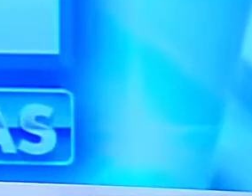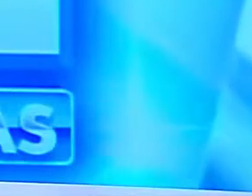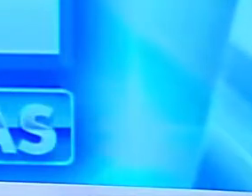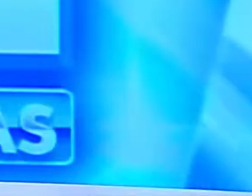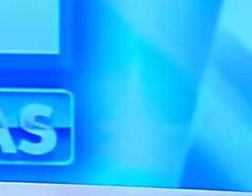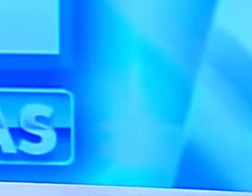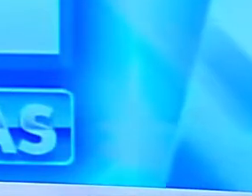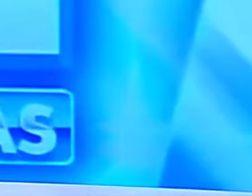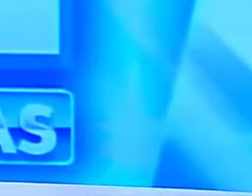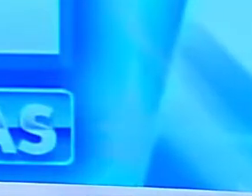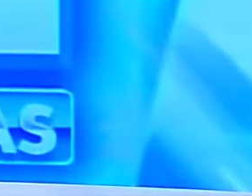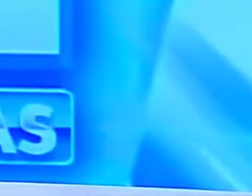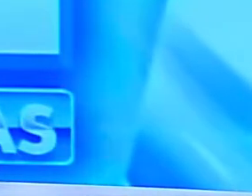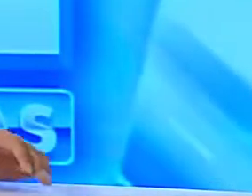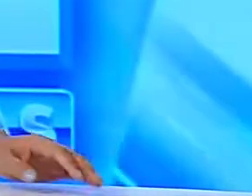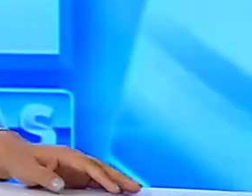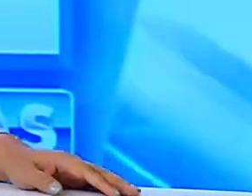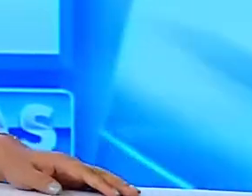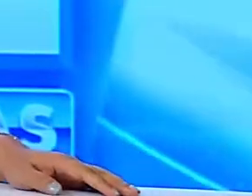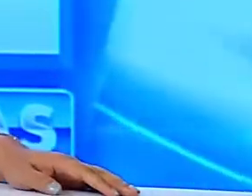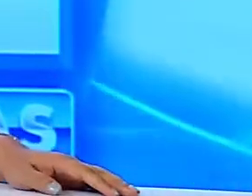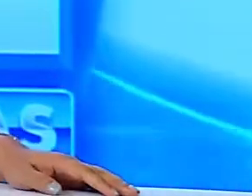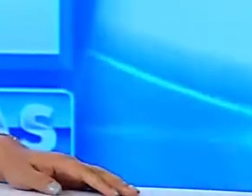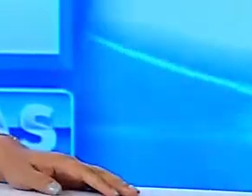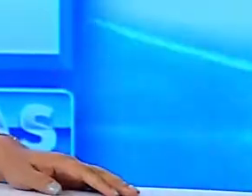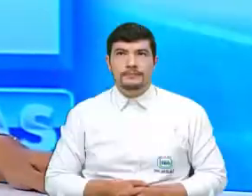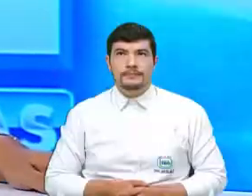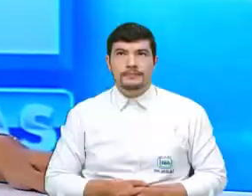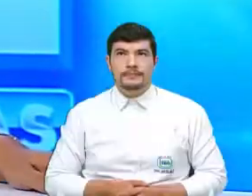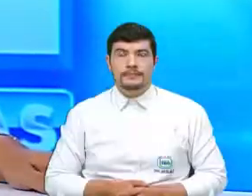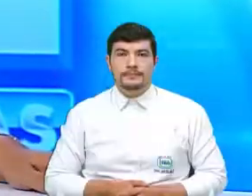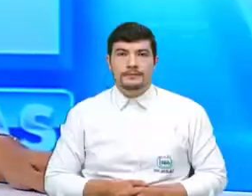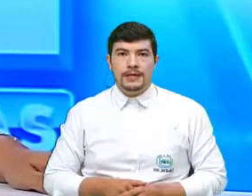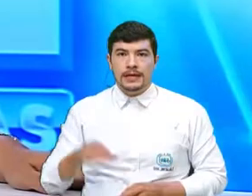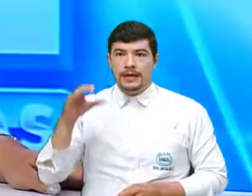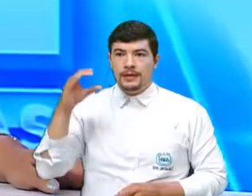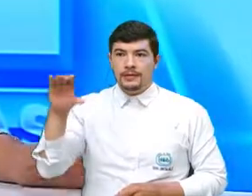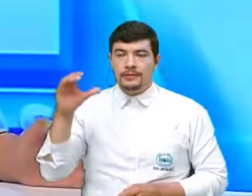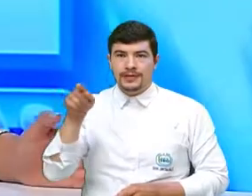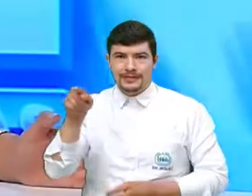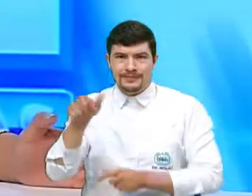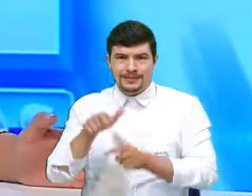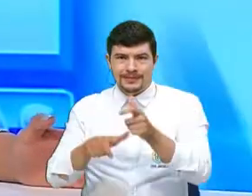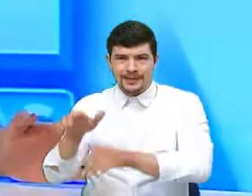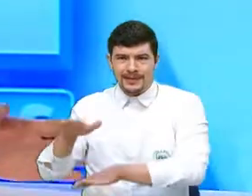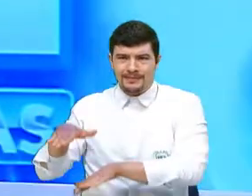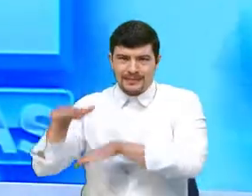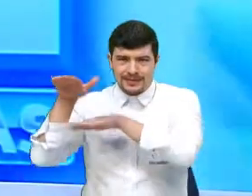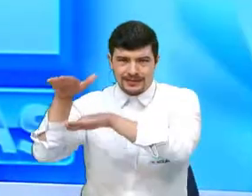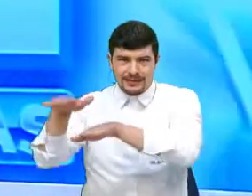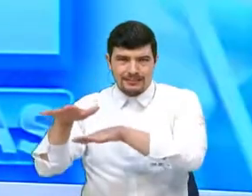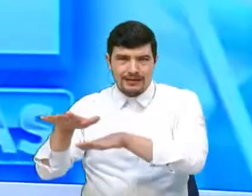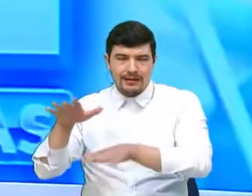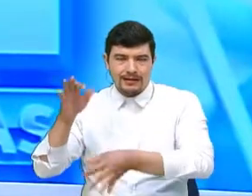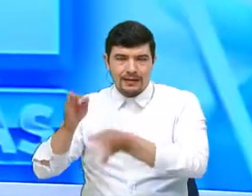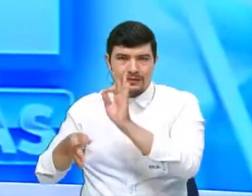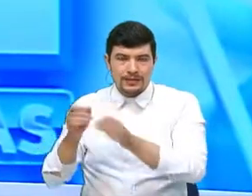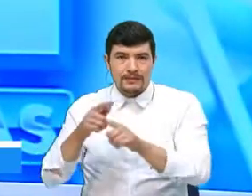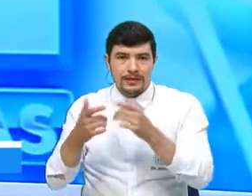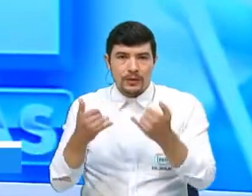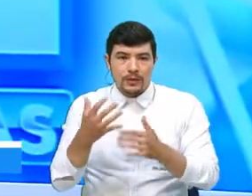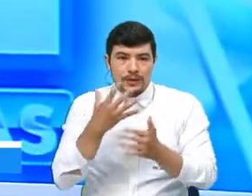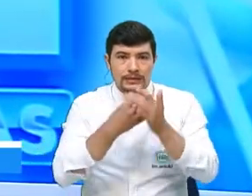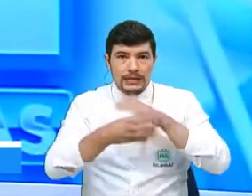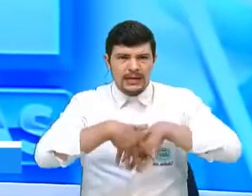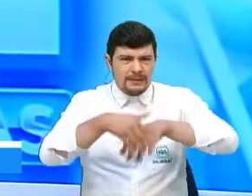en cúcuta la rama judicial representada por los jueces de la república hoy salieron a protestar por varias circunstancias entre ellas la